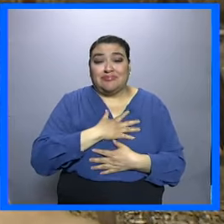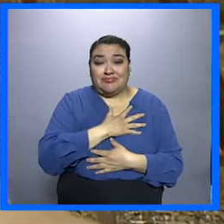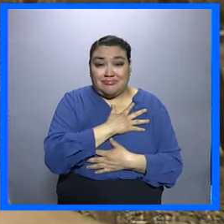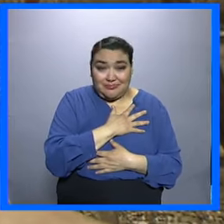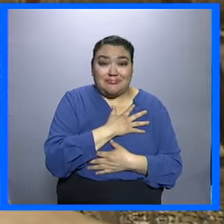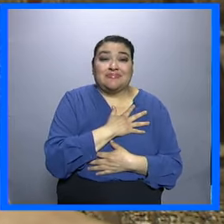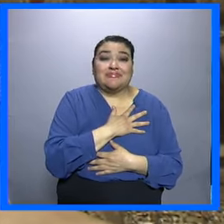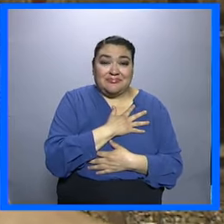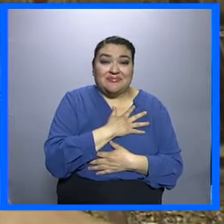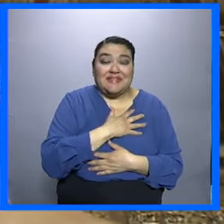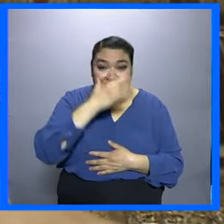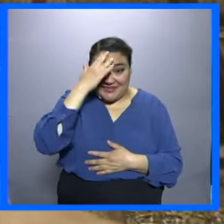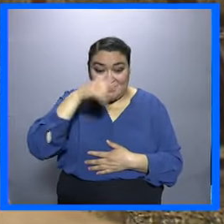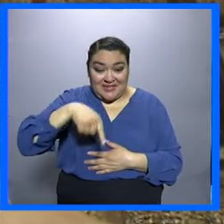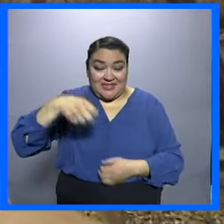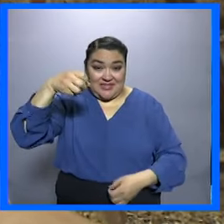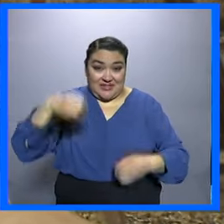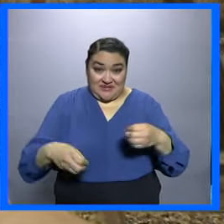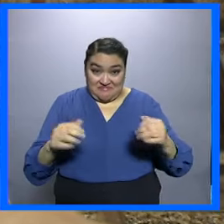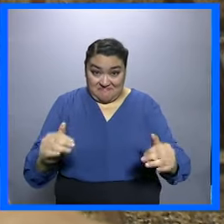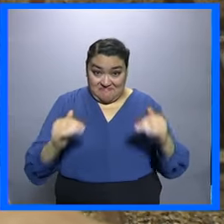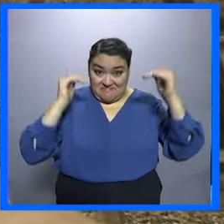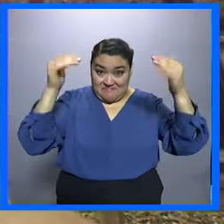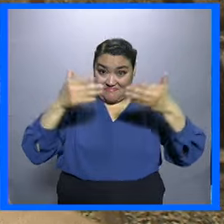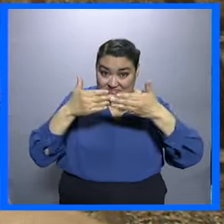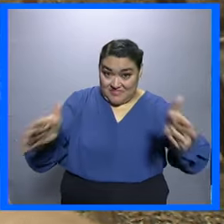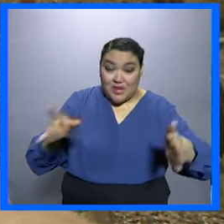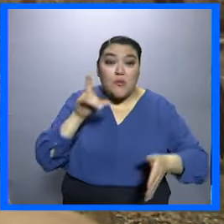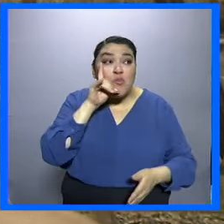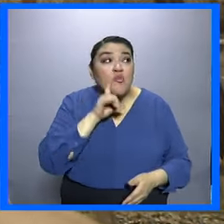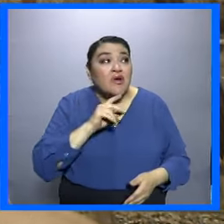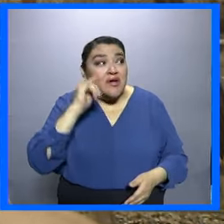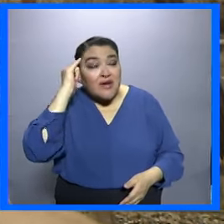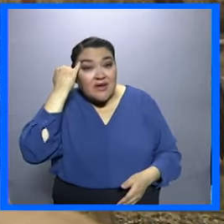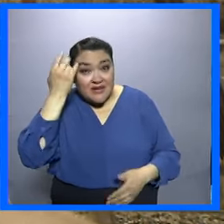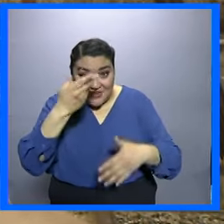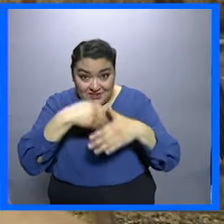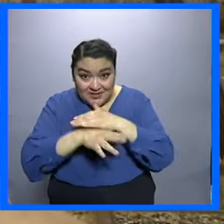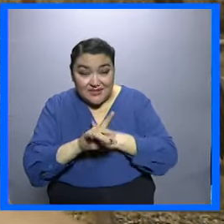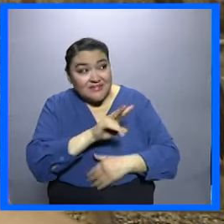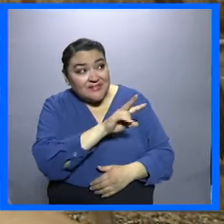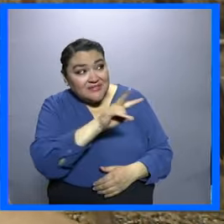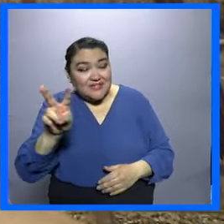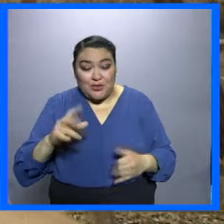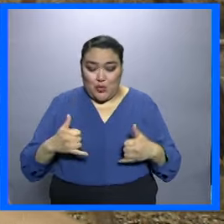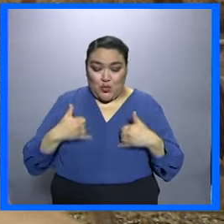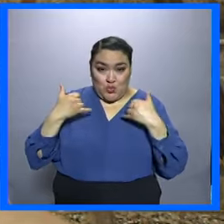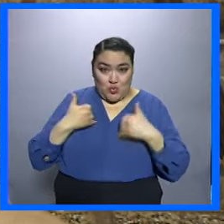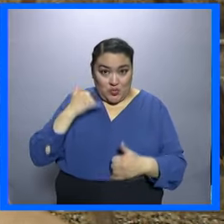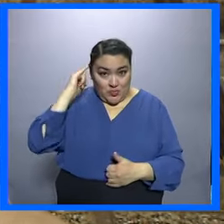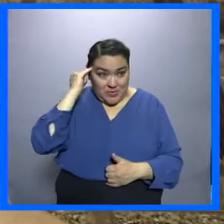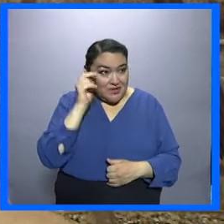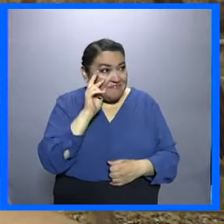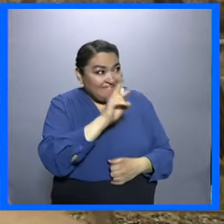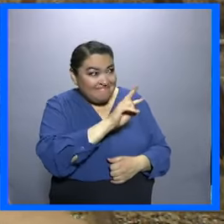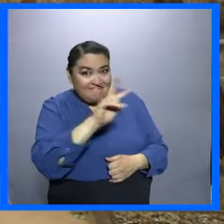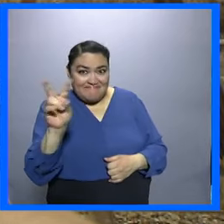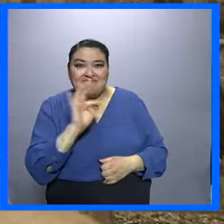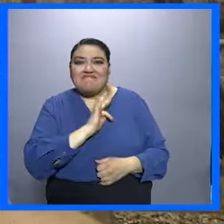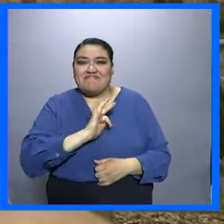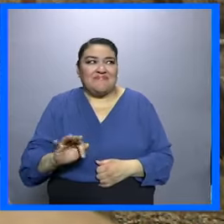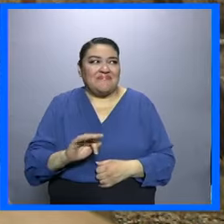vez que la Corte se abre para las mujeres indígenas y sobre todo para la juventud indígena. Es